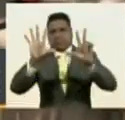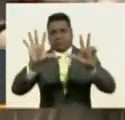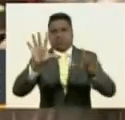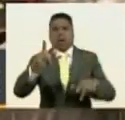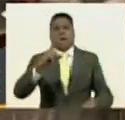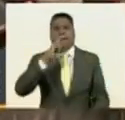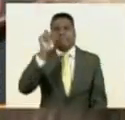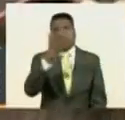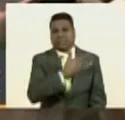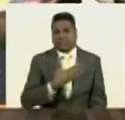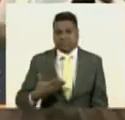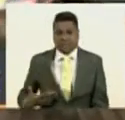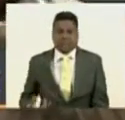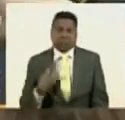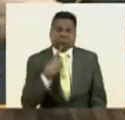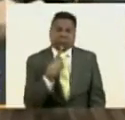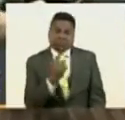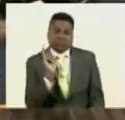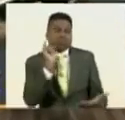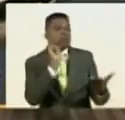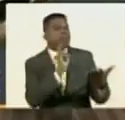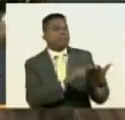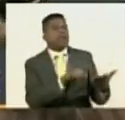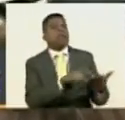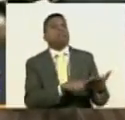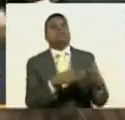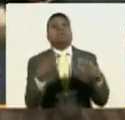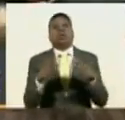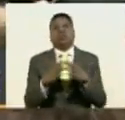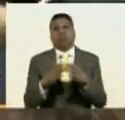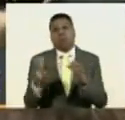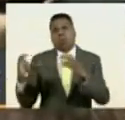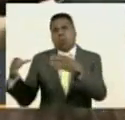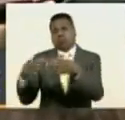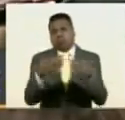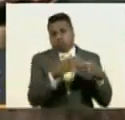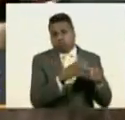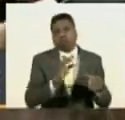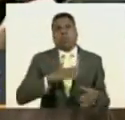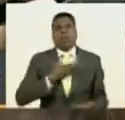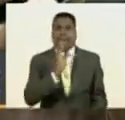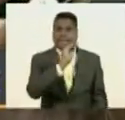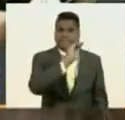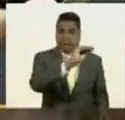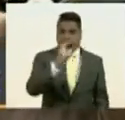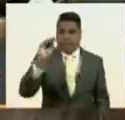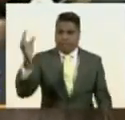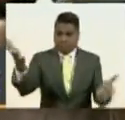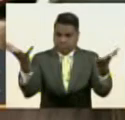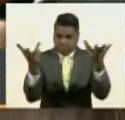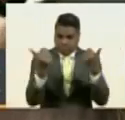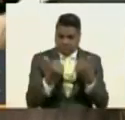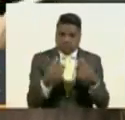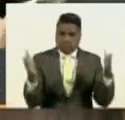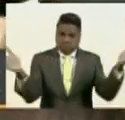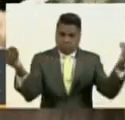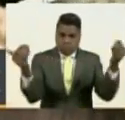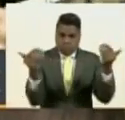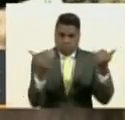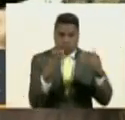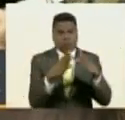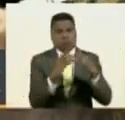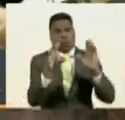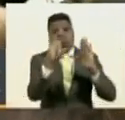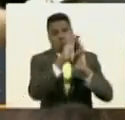Asamblea Nacional con sus dos terceras partes, de los cabildos y de la iniciativa ciudadana, se puede convocar a una Asamblea Constituyente. Es